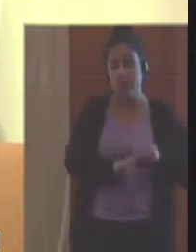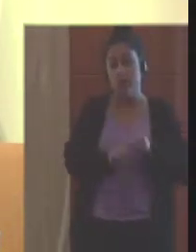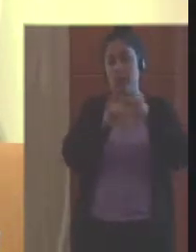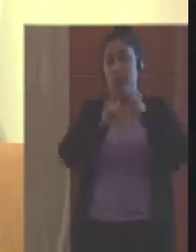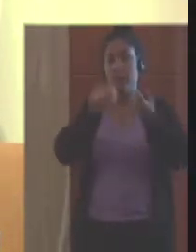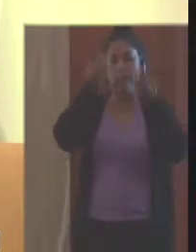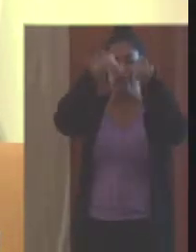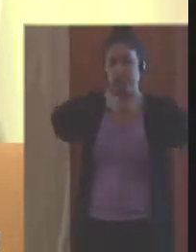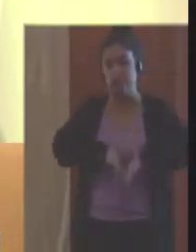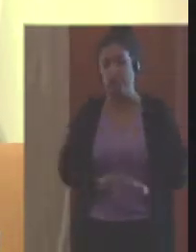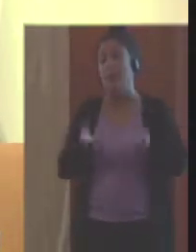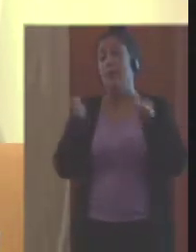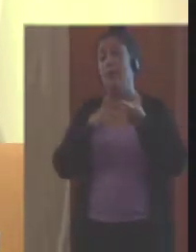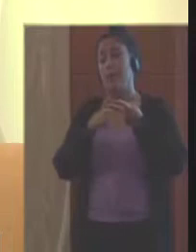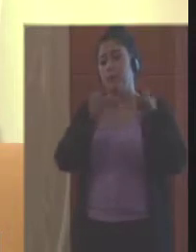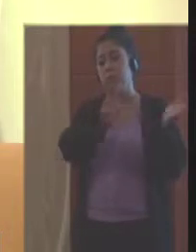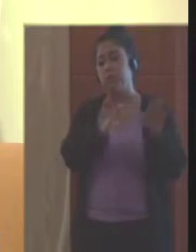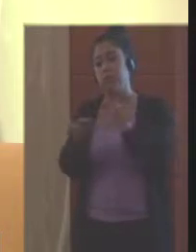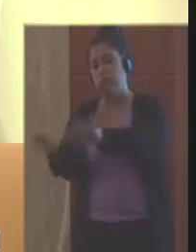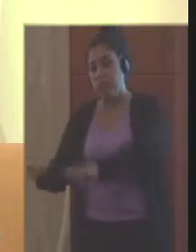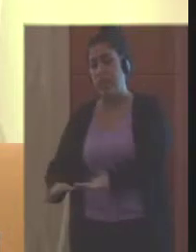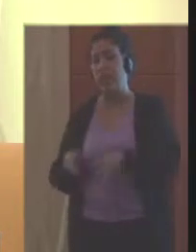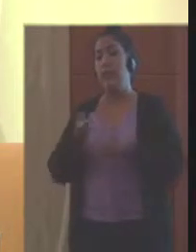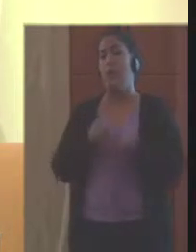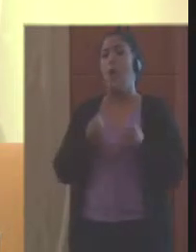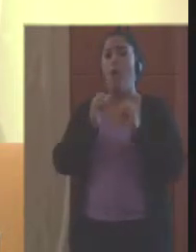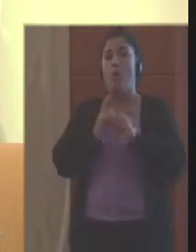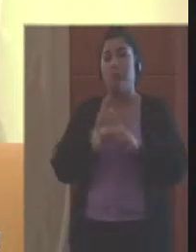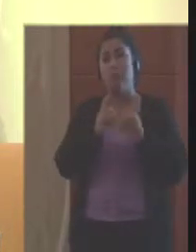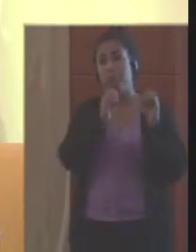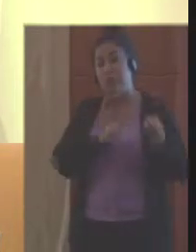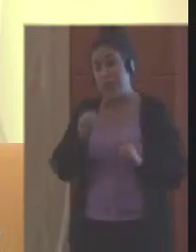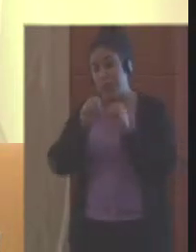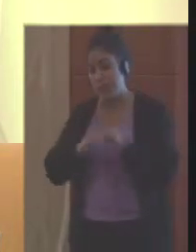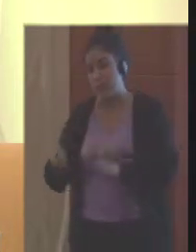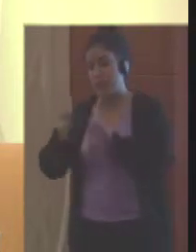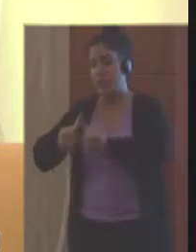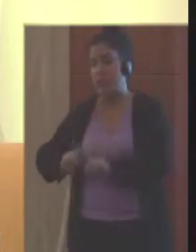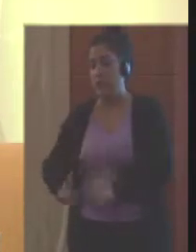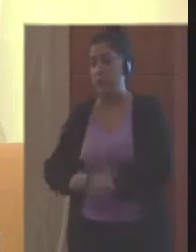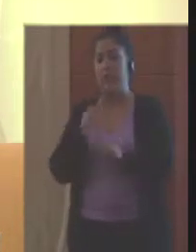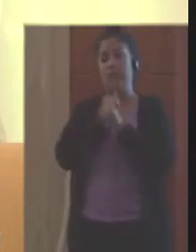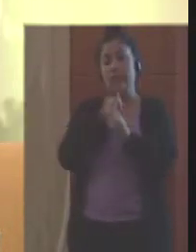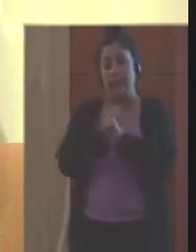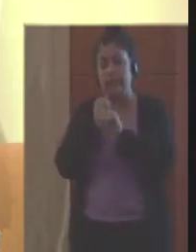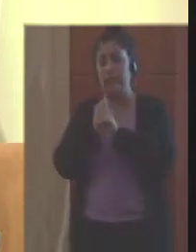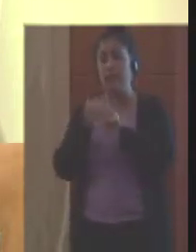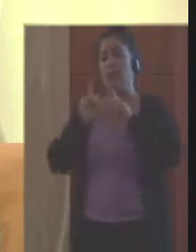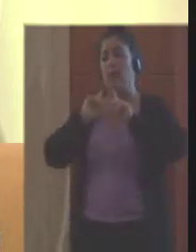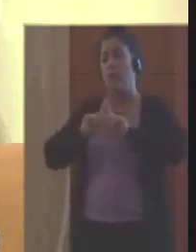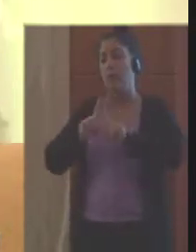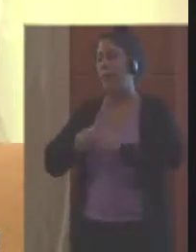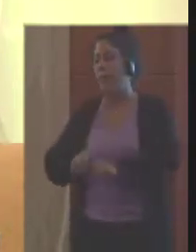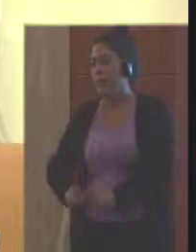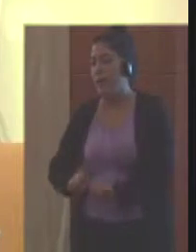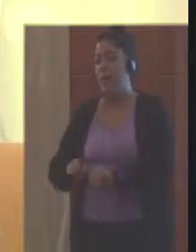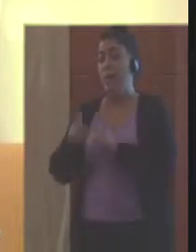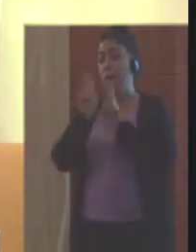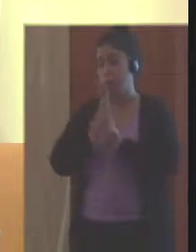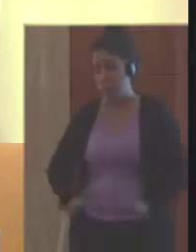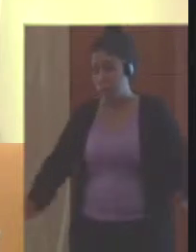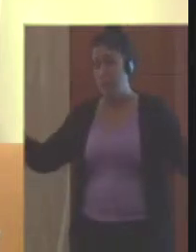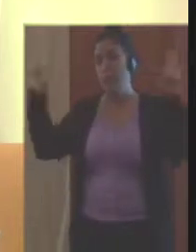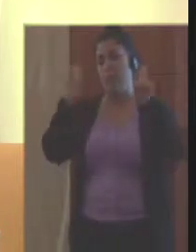víctimas, la población civil, las organizaciones, las instituciones, las agencias del Sistema de Naciones Unidas